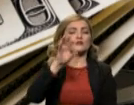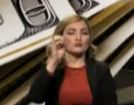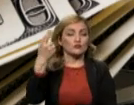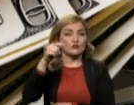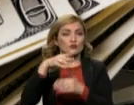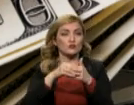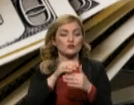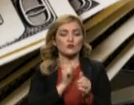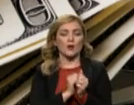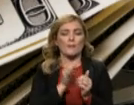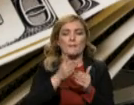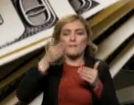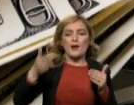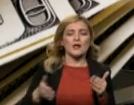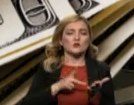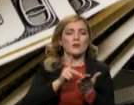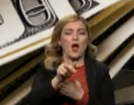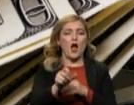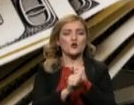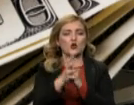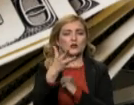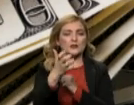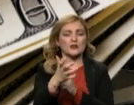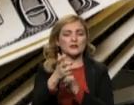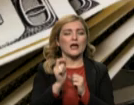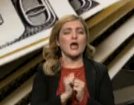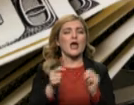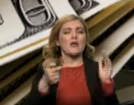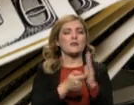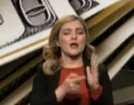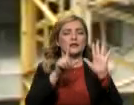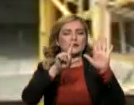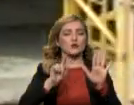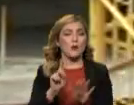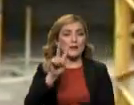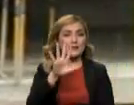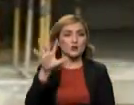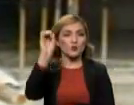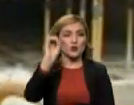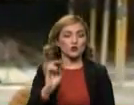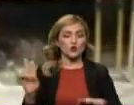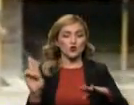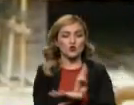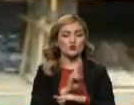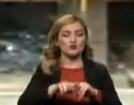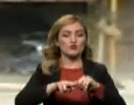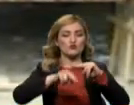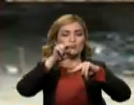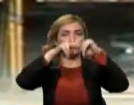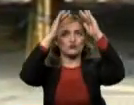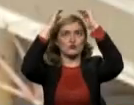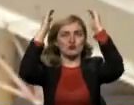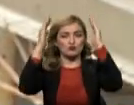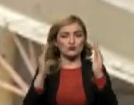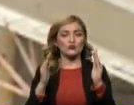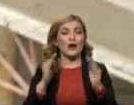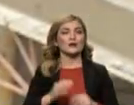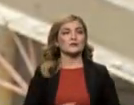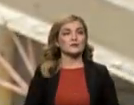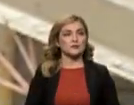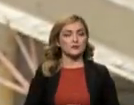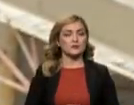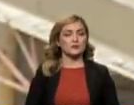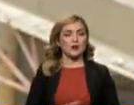es a 15 años plazo y con una tasa de interés del 7,25%. Se utilizará para la construcción de viviendas. Esto